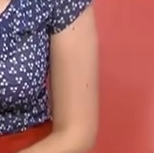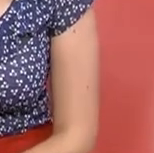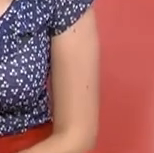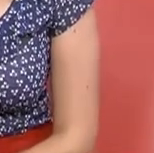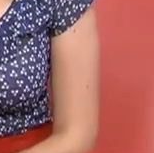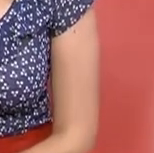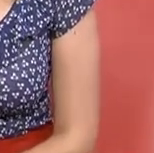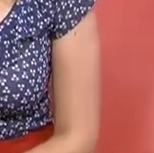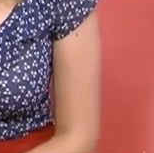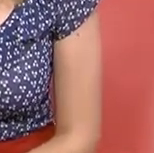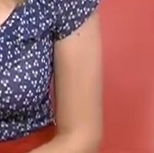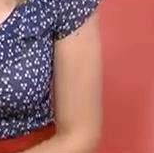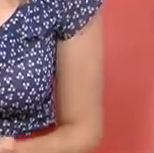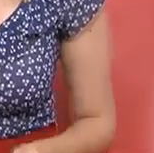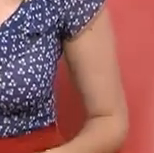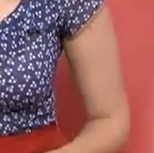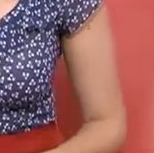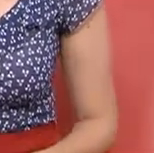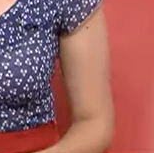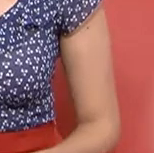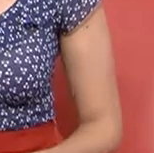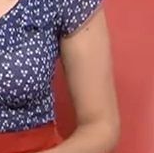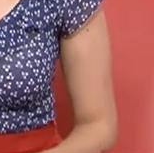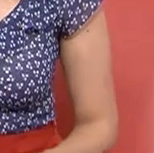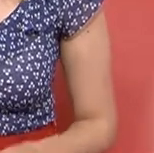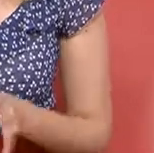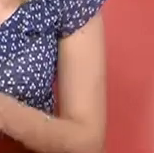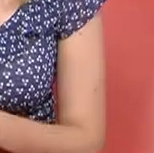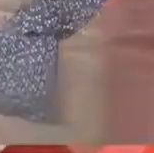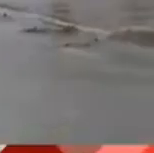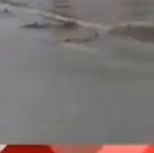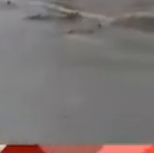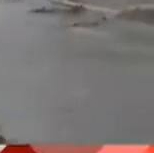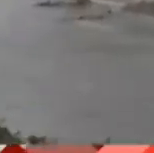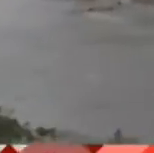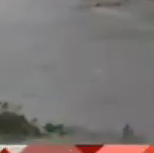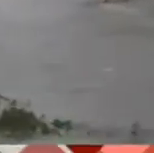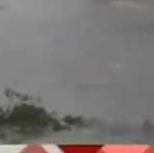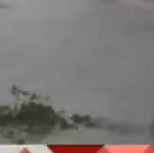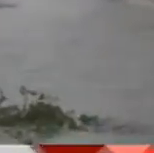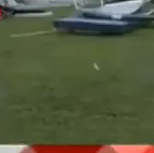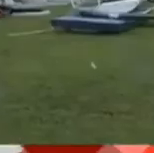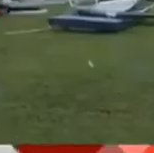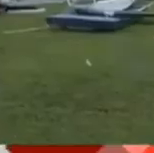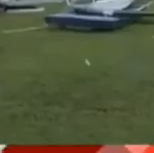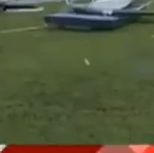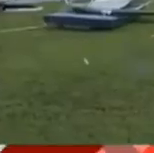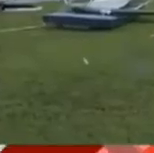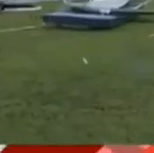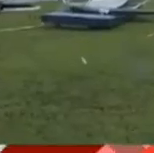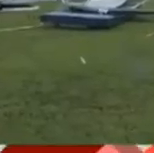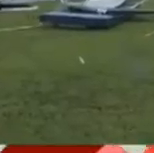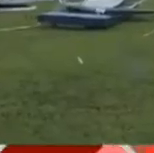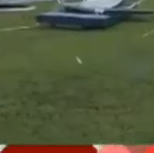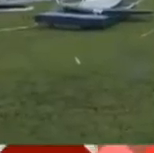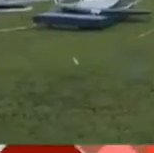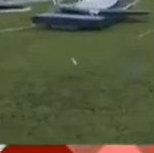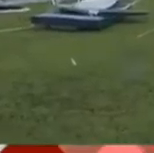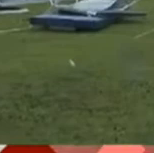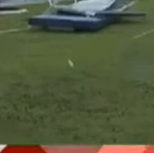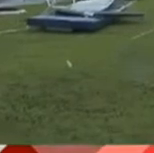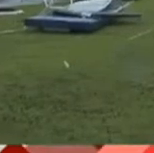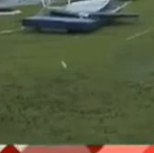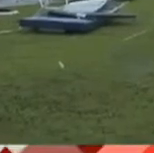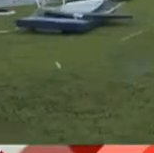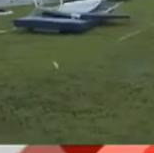crisis es Puerto Rico. El equipo de laboratorio X de Alphabet, la empresa que ahora engloba a Google,